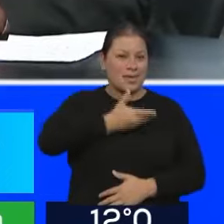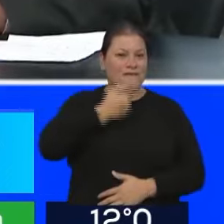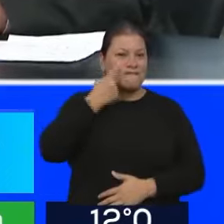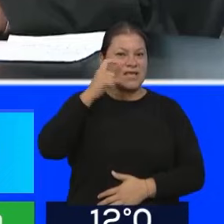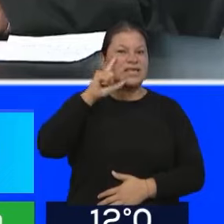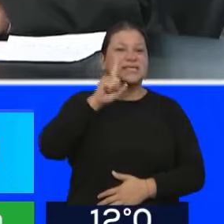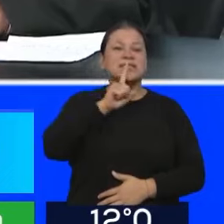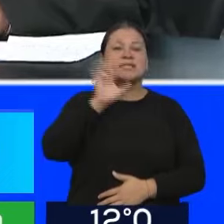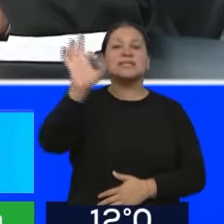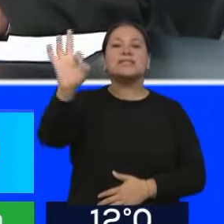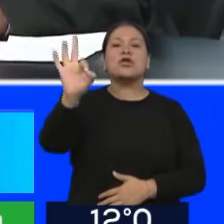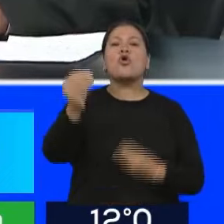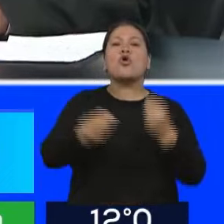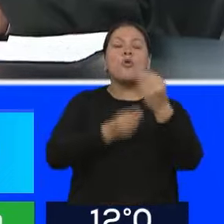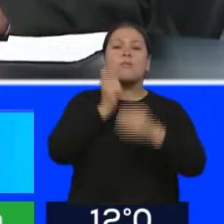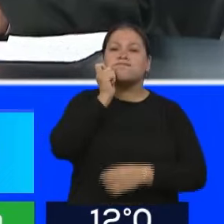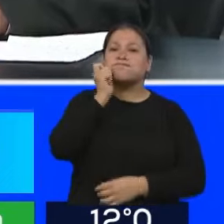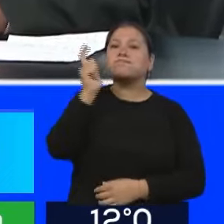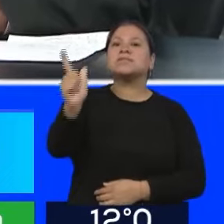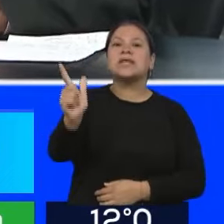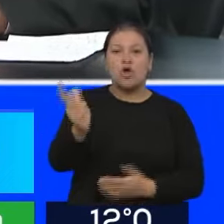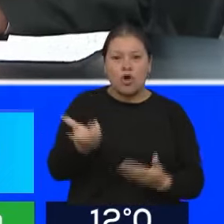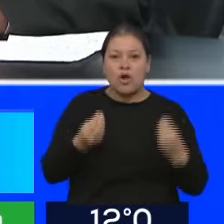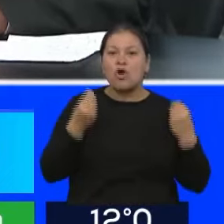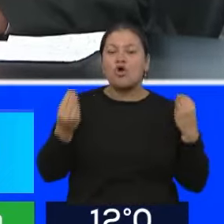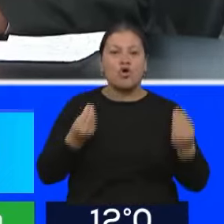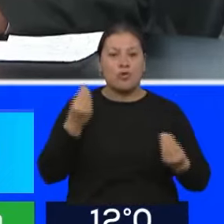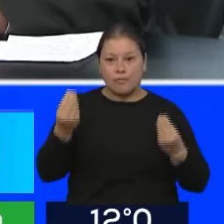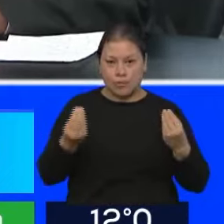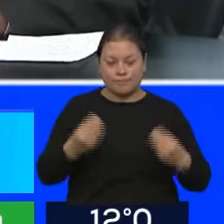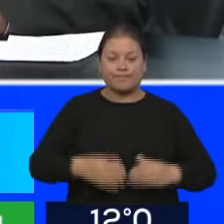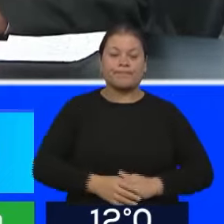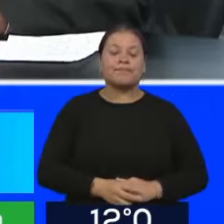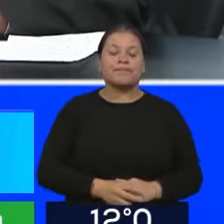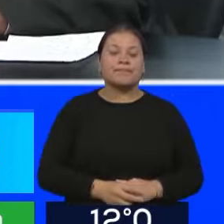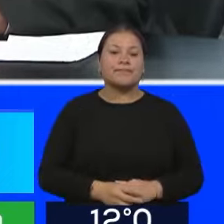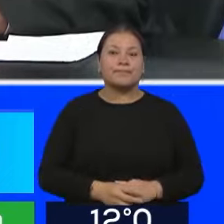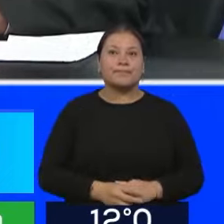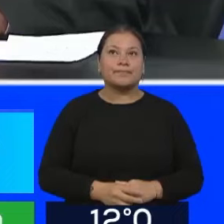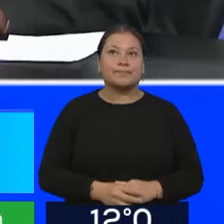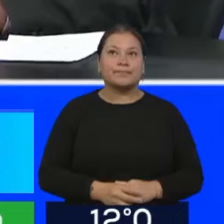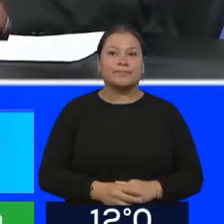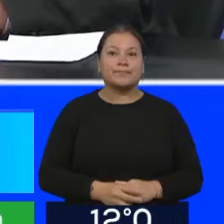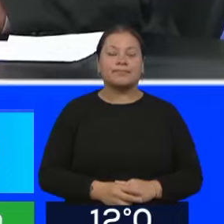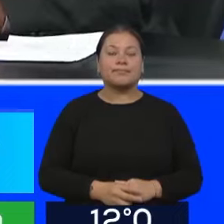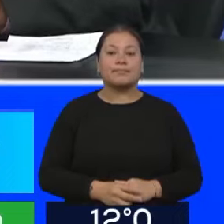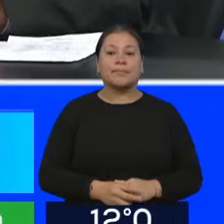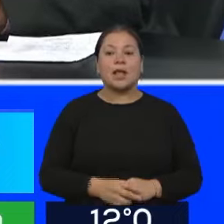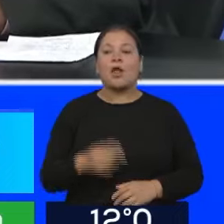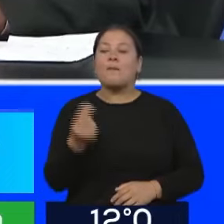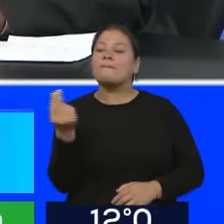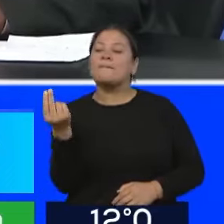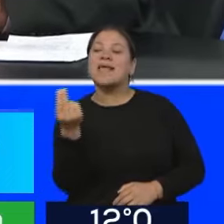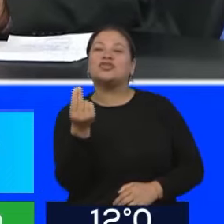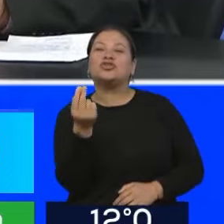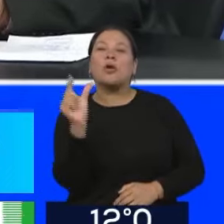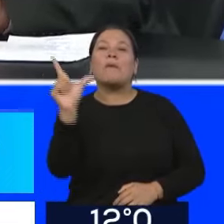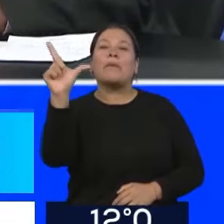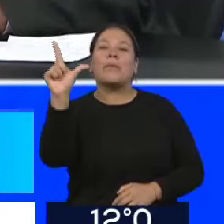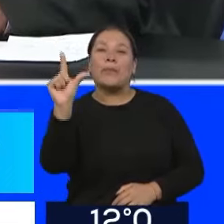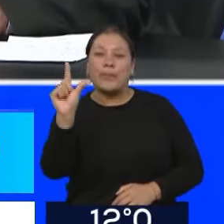perspectiva de deflación en la que va entrando la Argentina, o un crecimiento más amortiguado en los precios, porque esa es la verdad, de